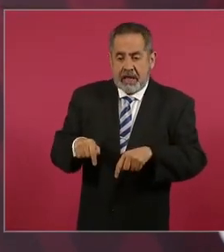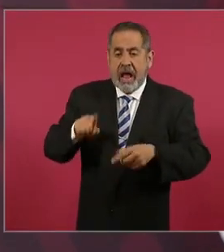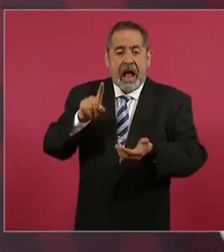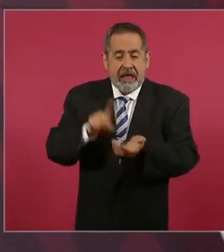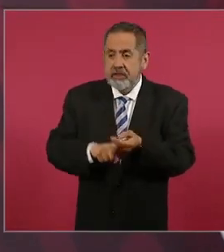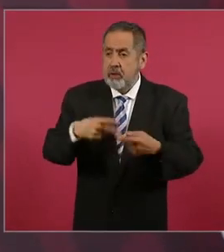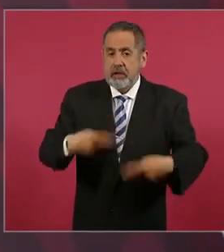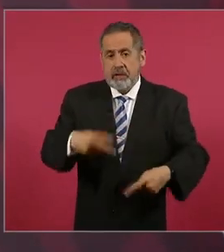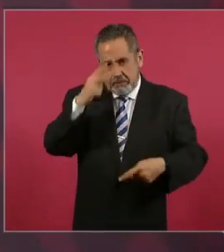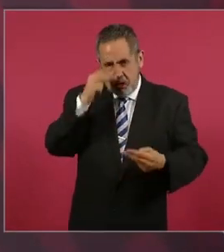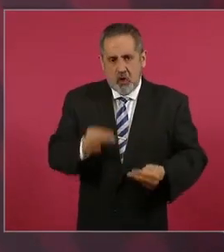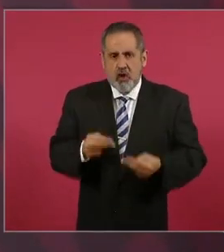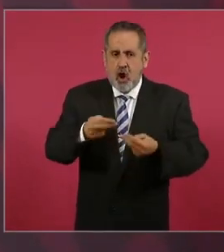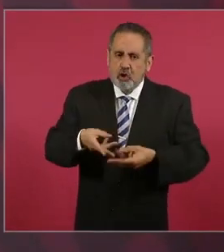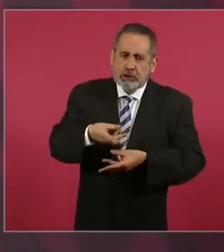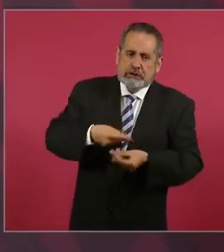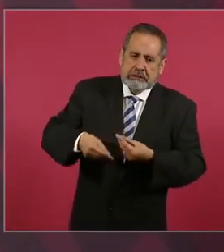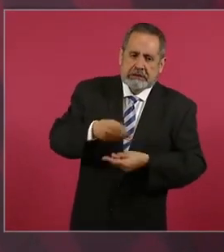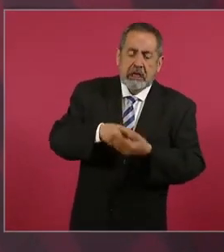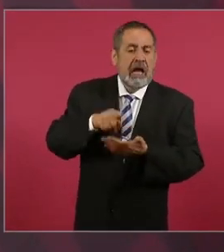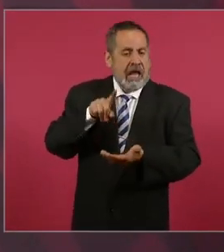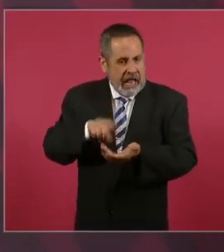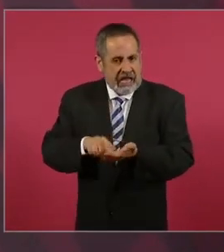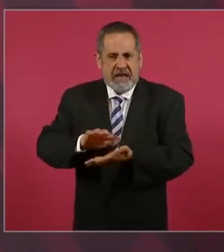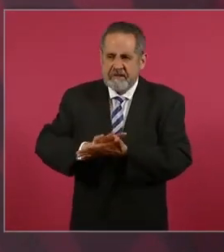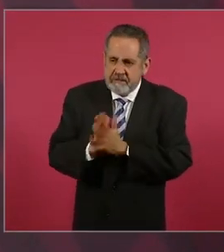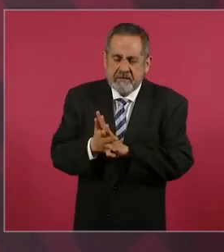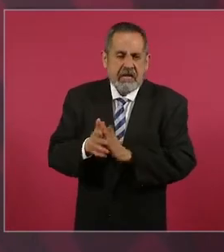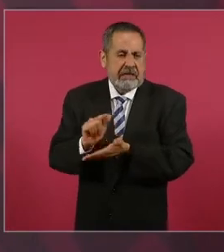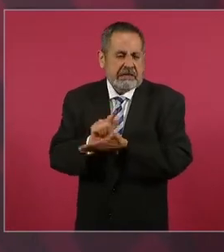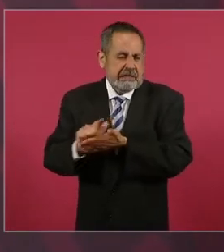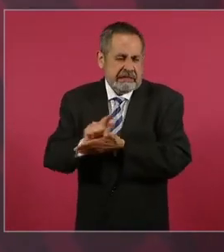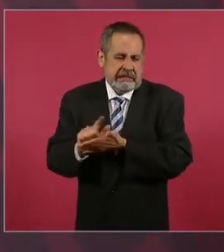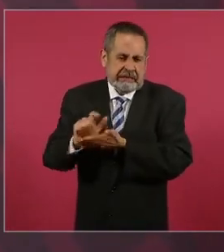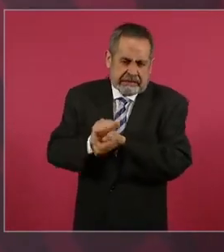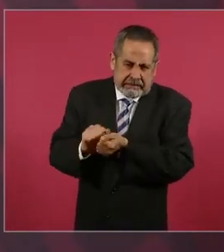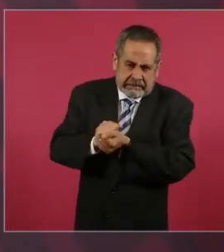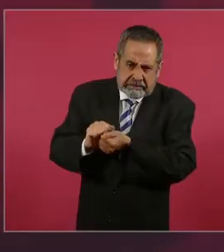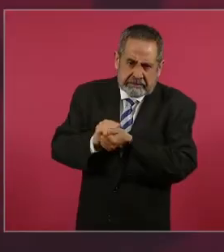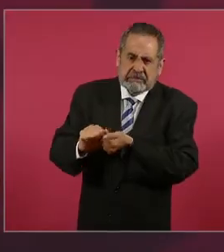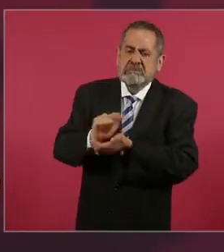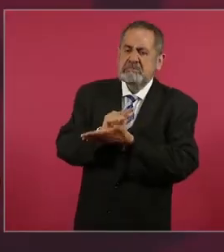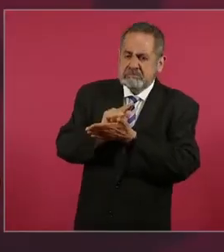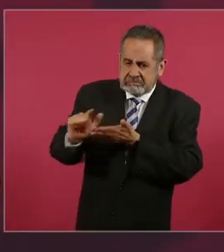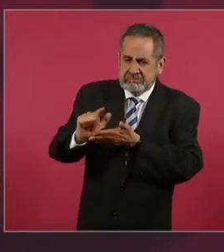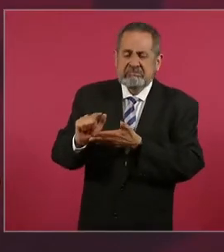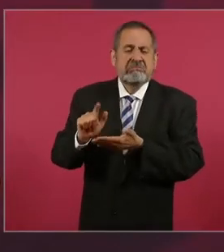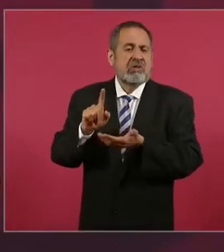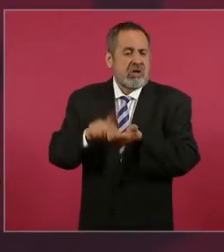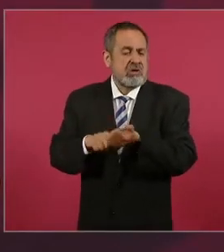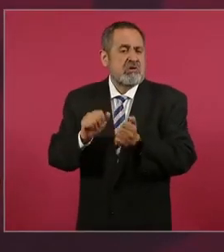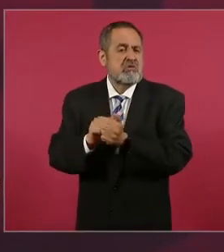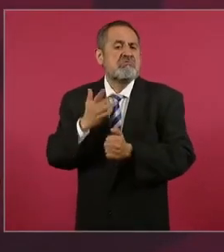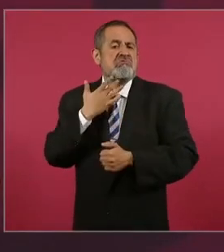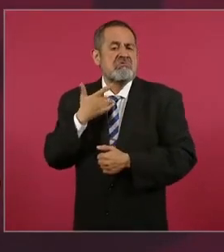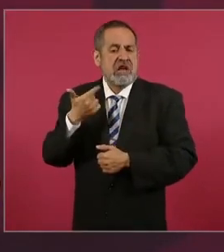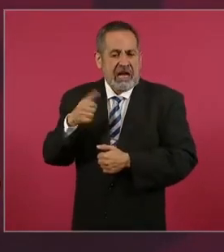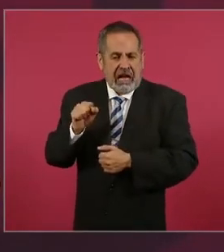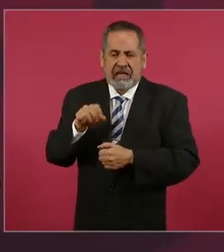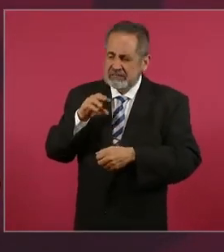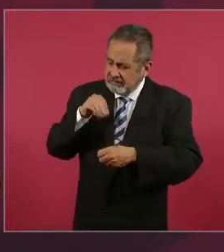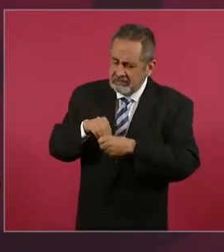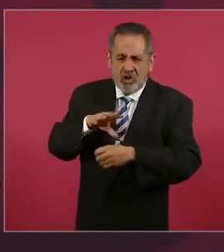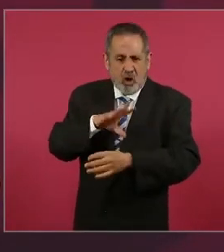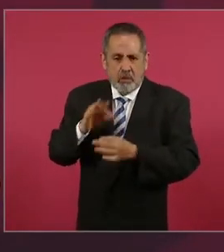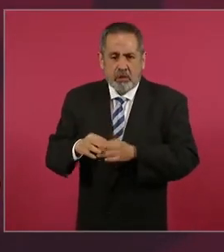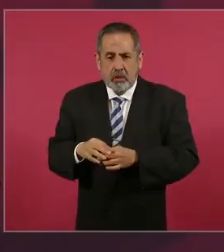interno de la venta de combustible, porque ya estamos dejando